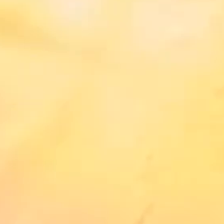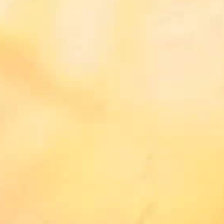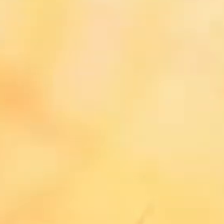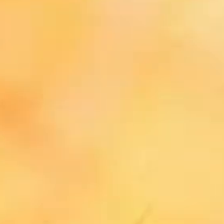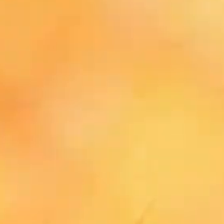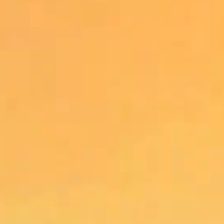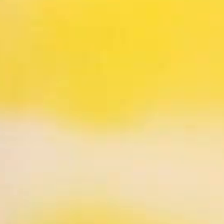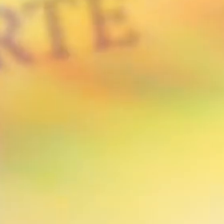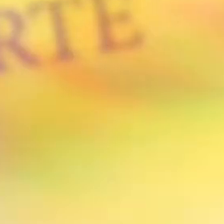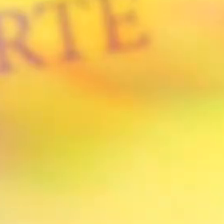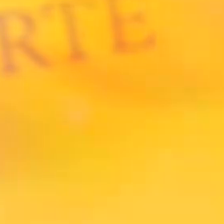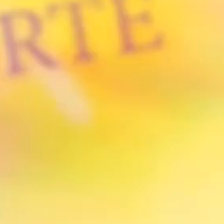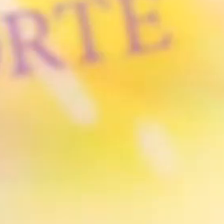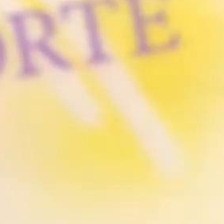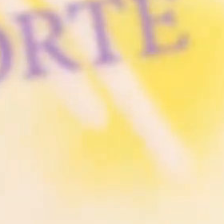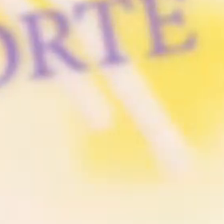en el día del Señor.